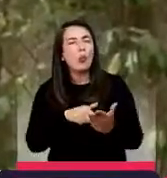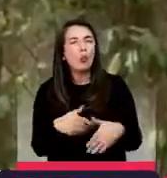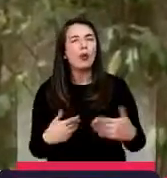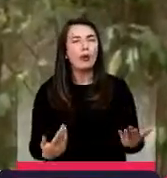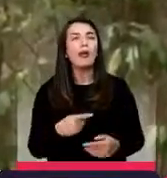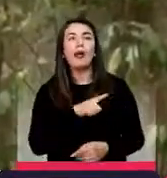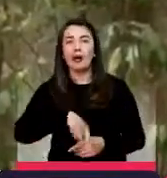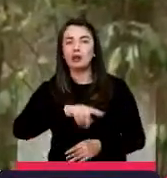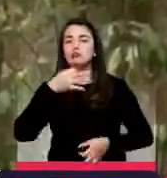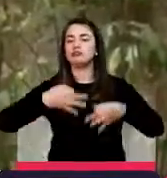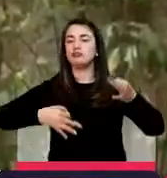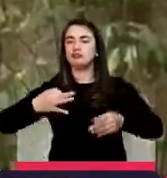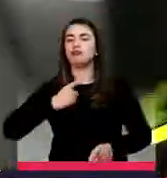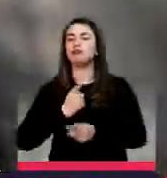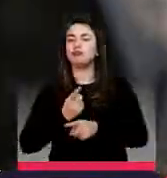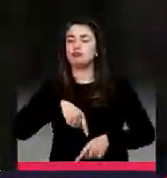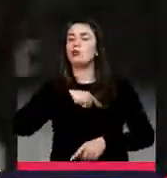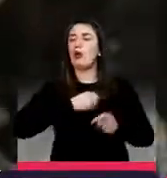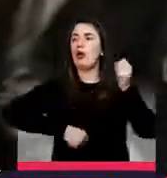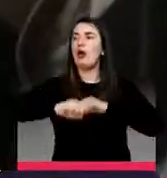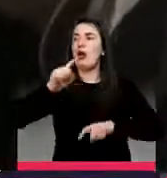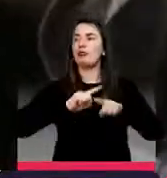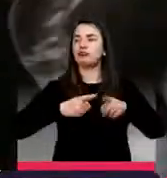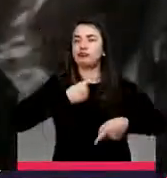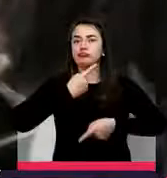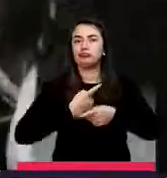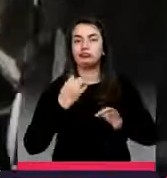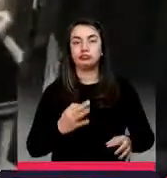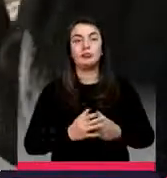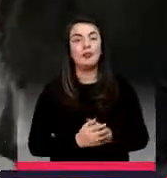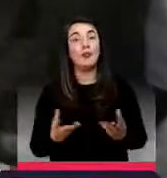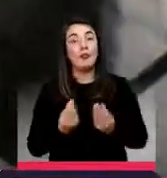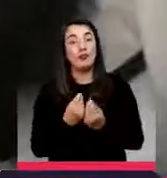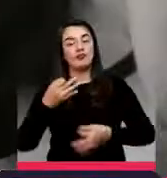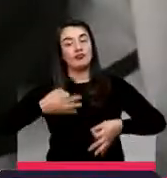pleitos judiciales los sigamos ganando. El tribunal estableció